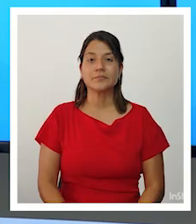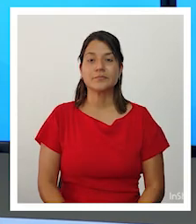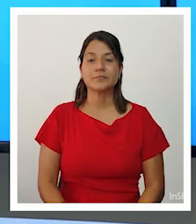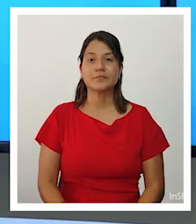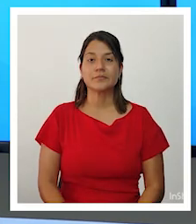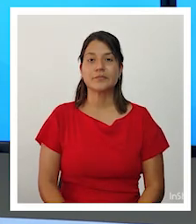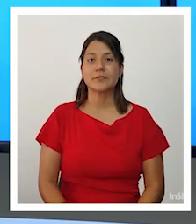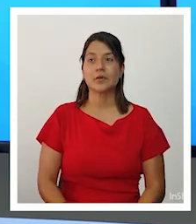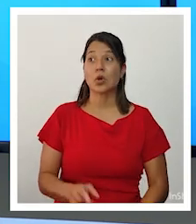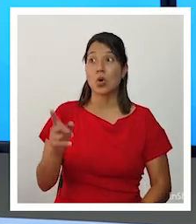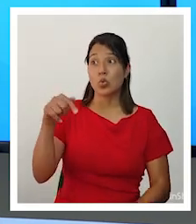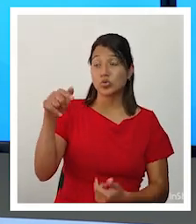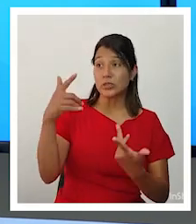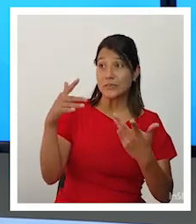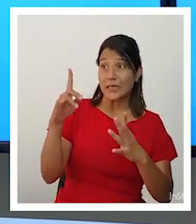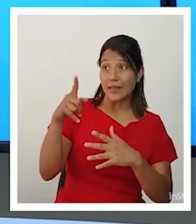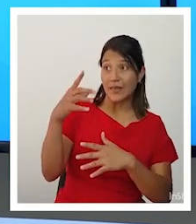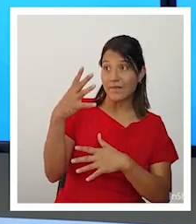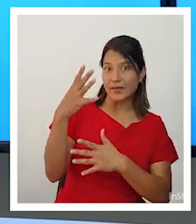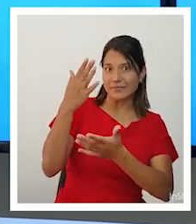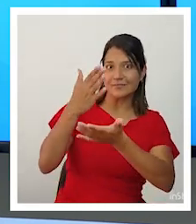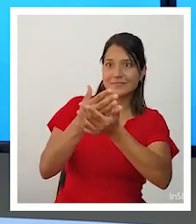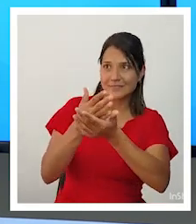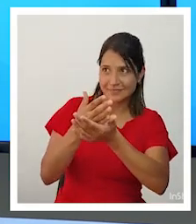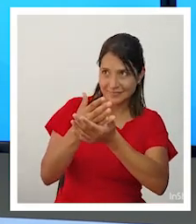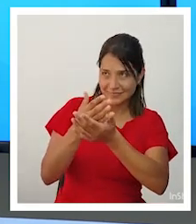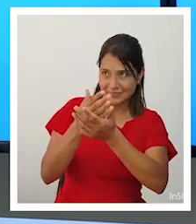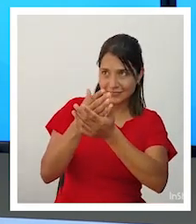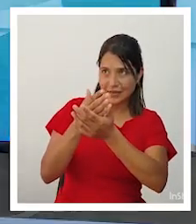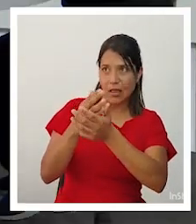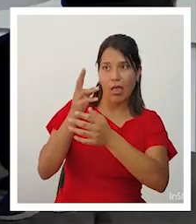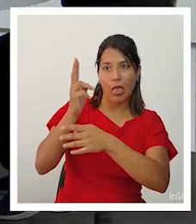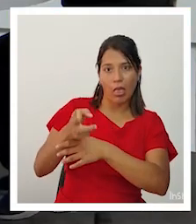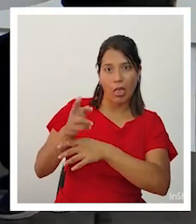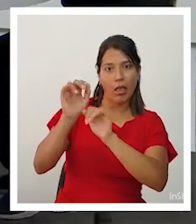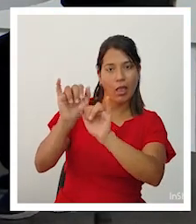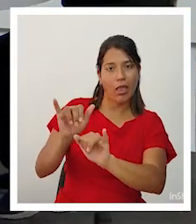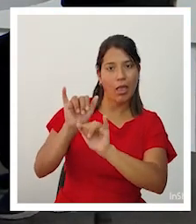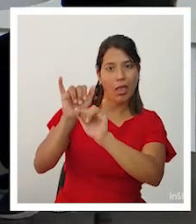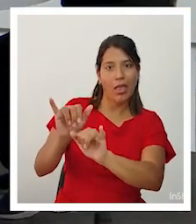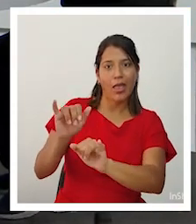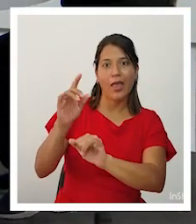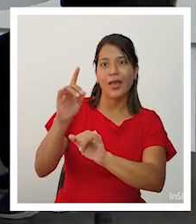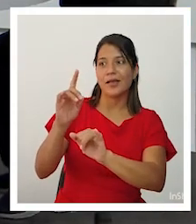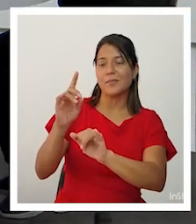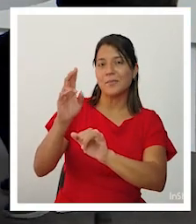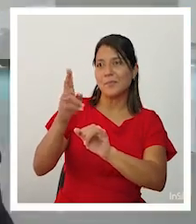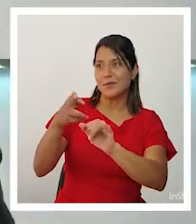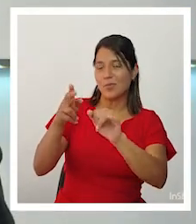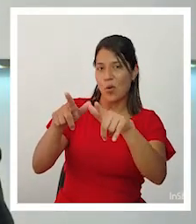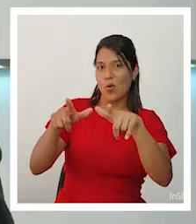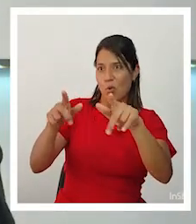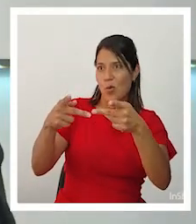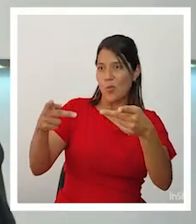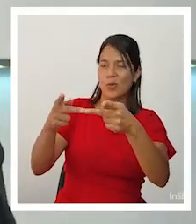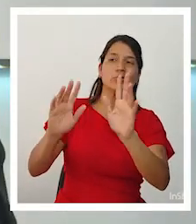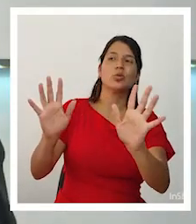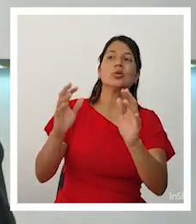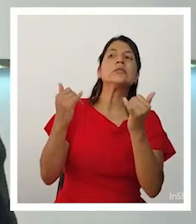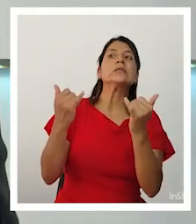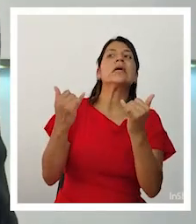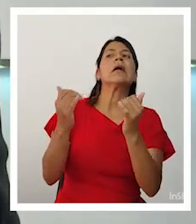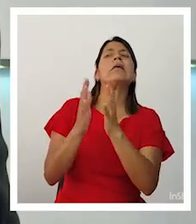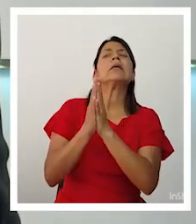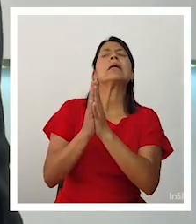Ya ustedes tienen que ir saliendo de esa burbuja y ya lo estamos proclamando, por lo menos para una